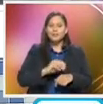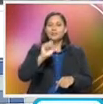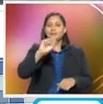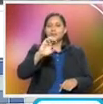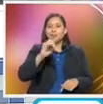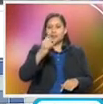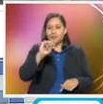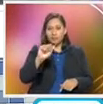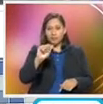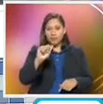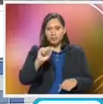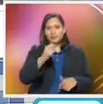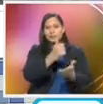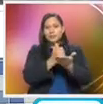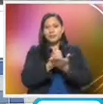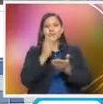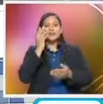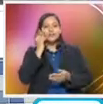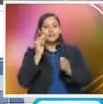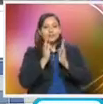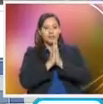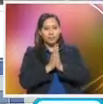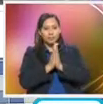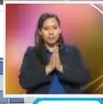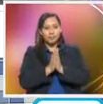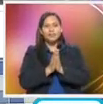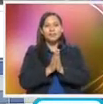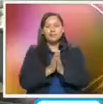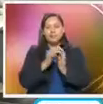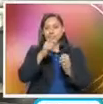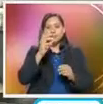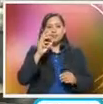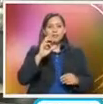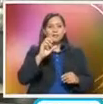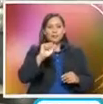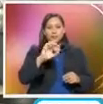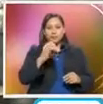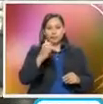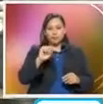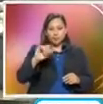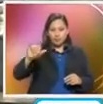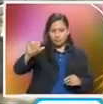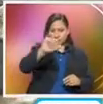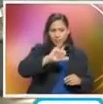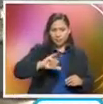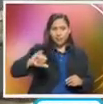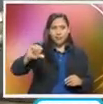a poner la soya de una vez. Ayúdeme con los limones, Con los porfa. limones, va. Sí. Vamos a ir poniendo así la soya. Claro que sí.